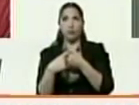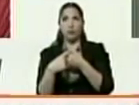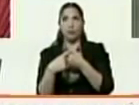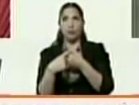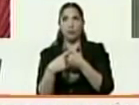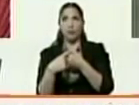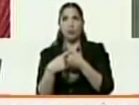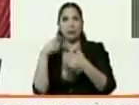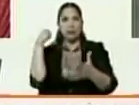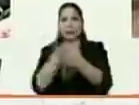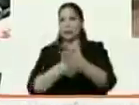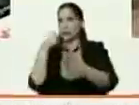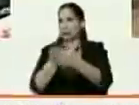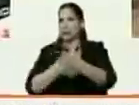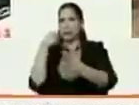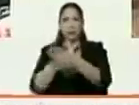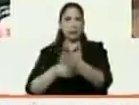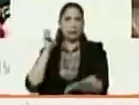en batalla.